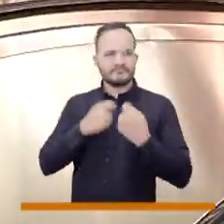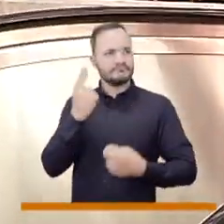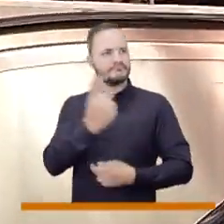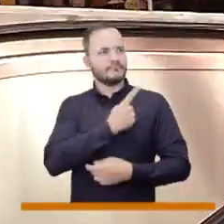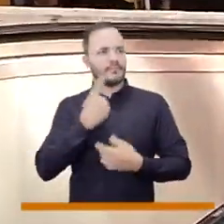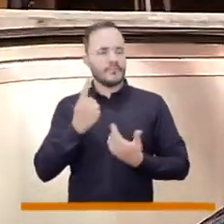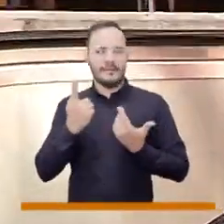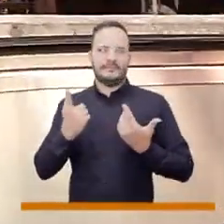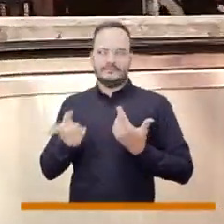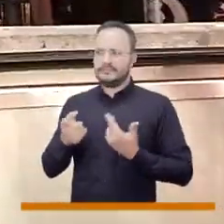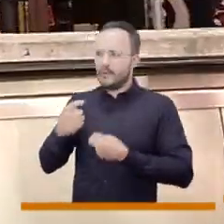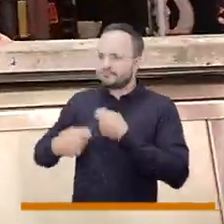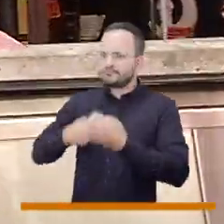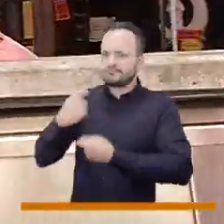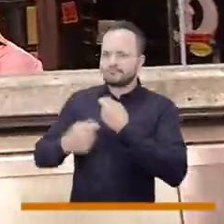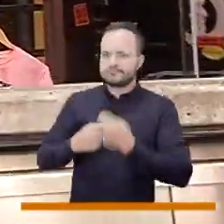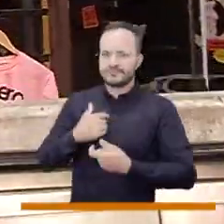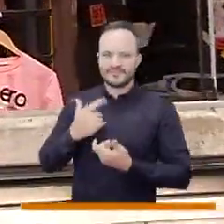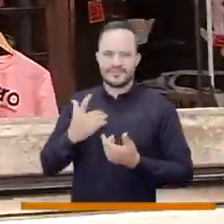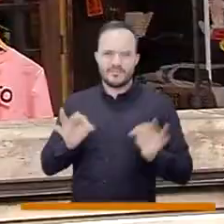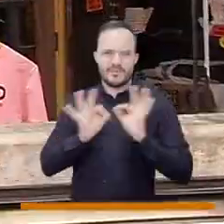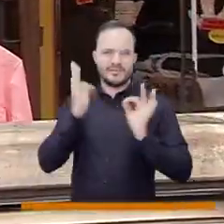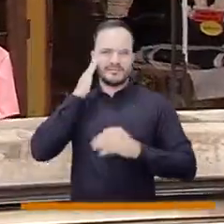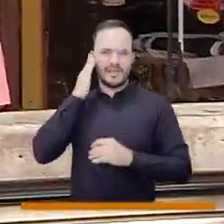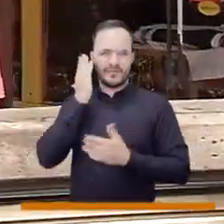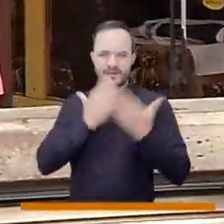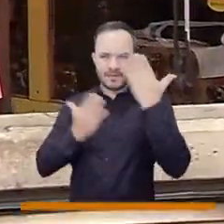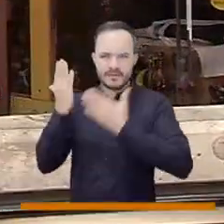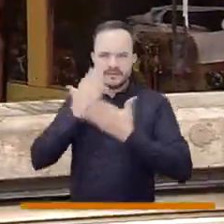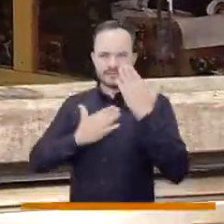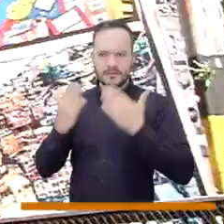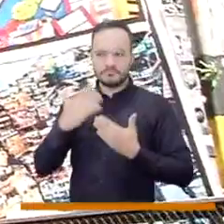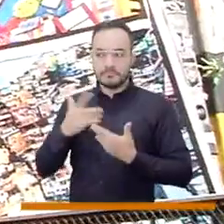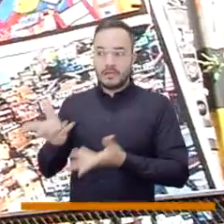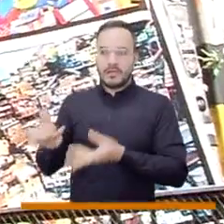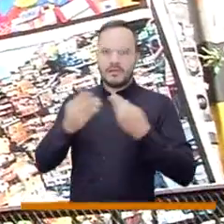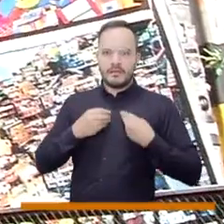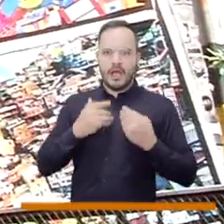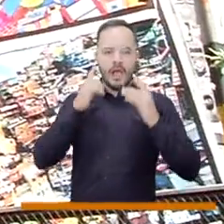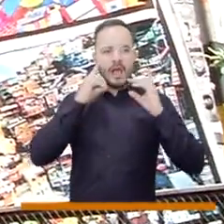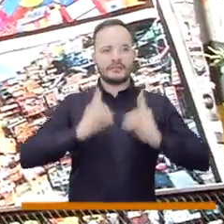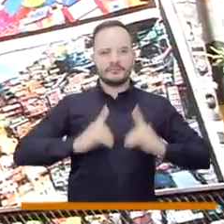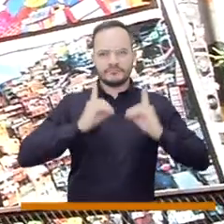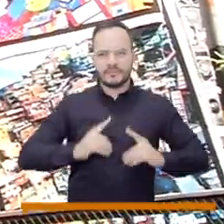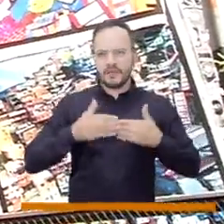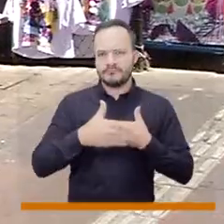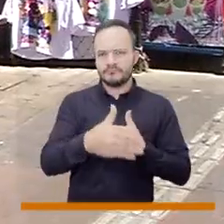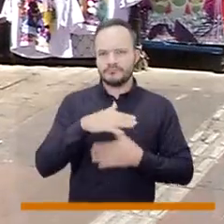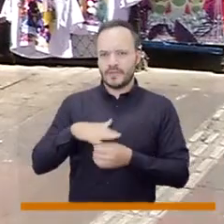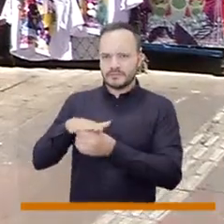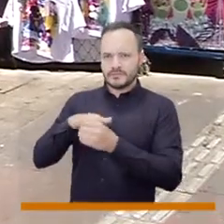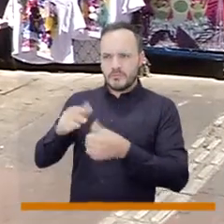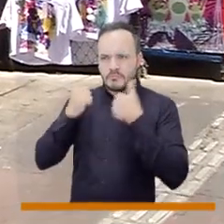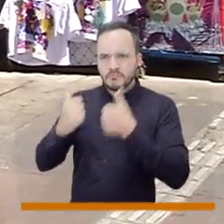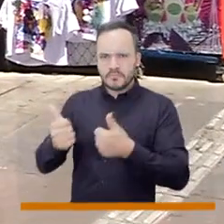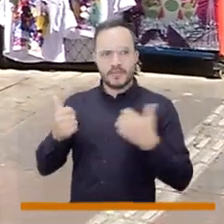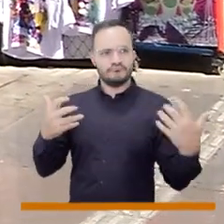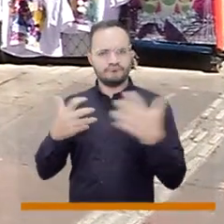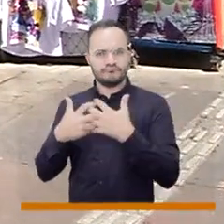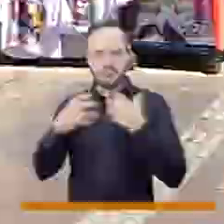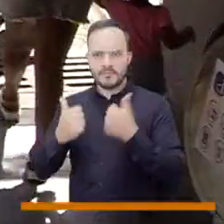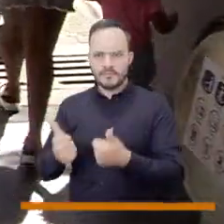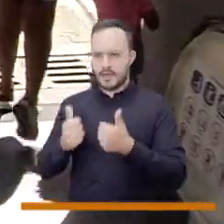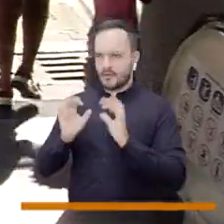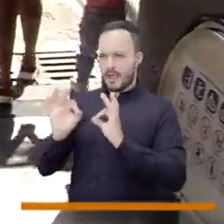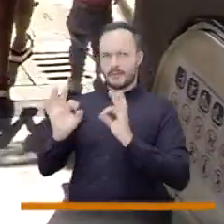la necesidad de tener un estudio que nos permita tomar decisiones desde la administración sobre cómo gestionar esta zona para que cada día sea